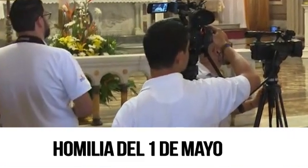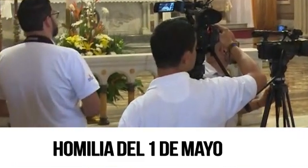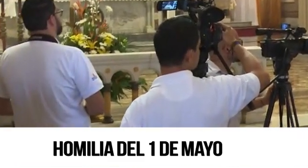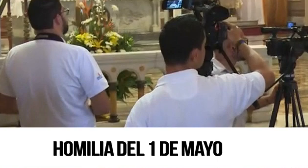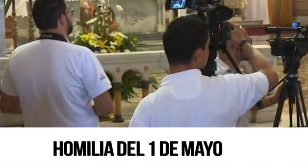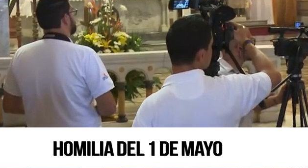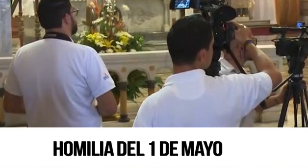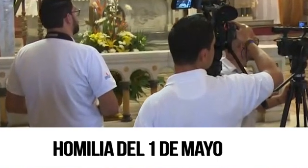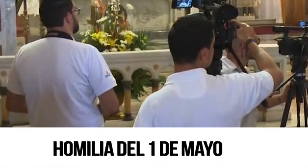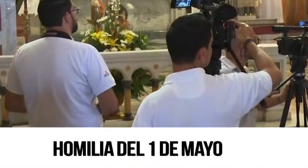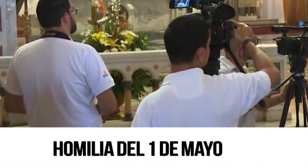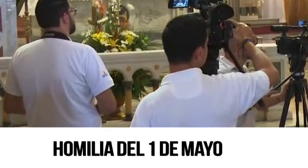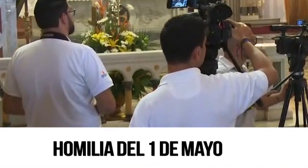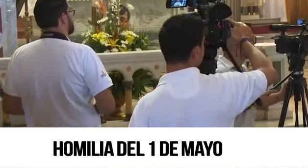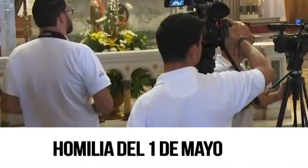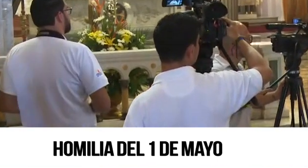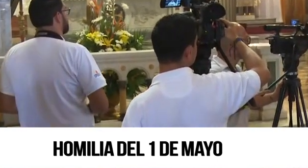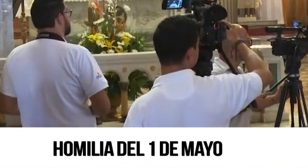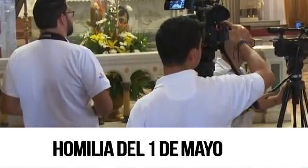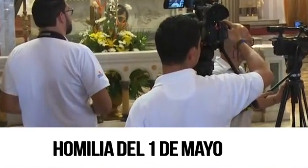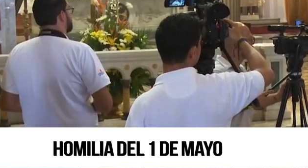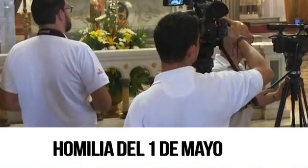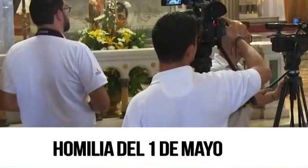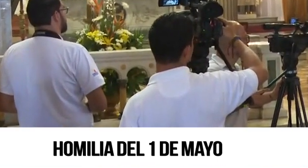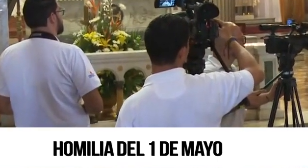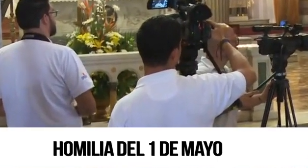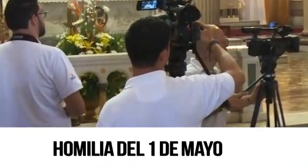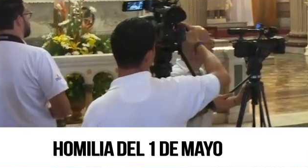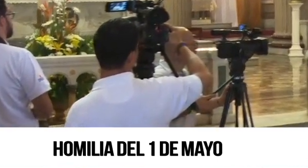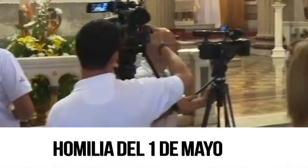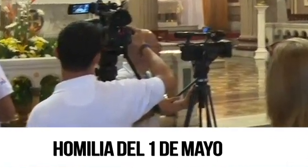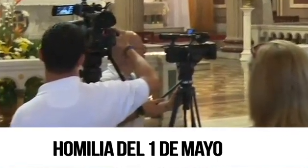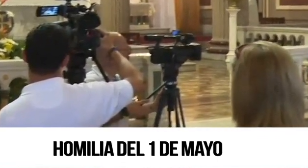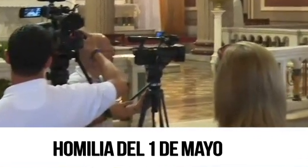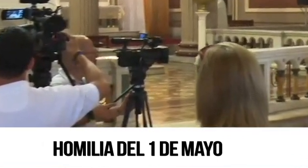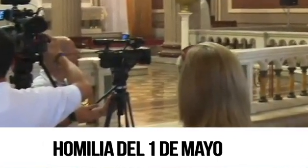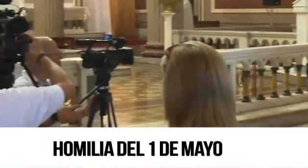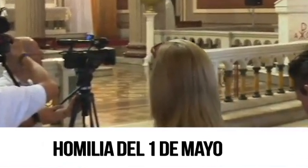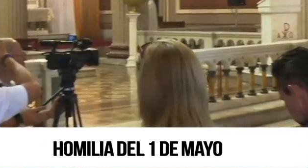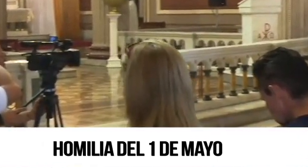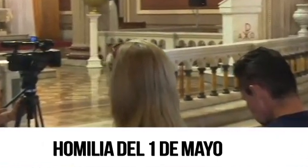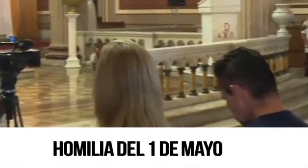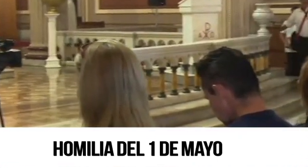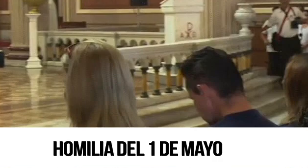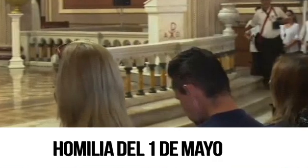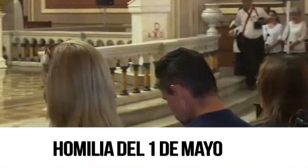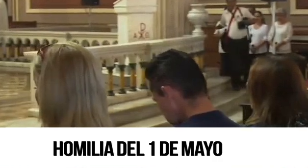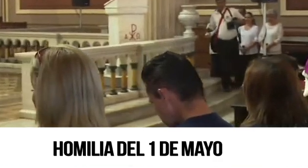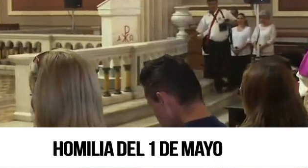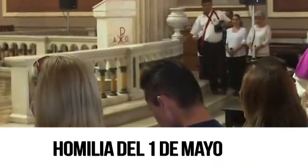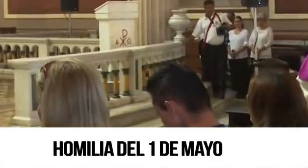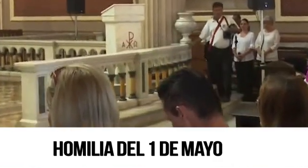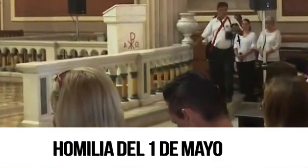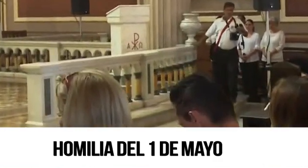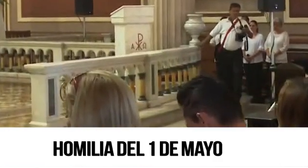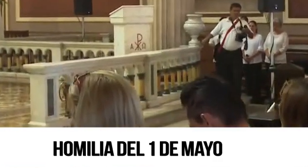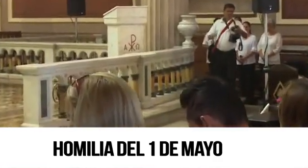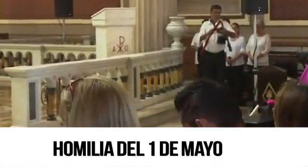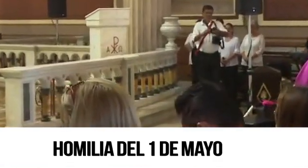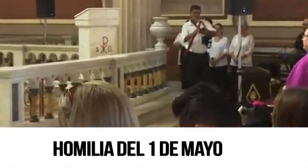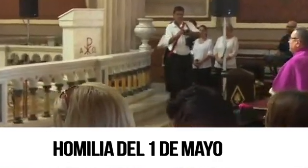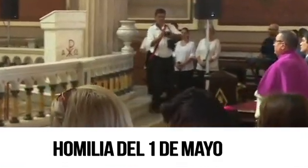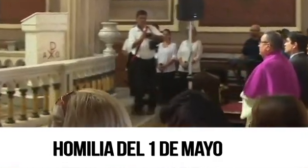transmitiendo para ustedes por medio de sus redes sociales, Facebook y Twitter. Escuchemos. Ante Dios